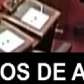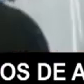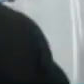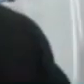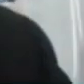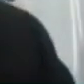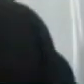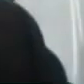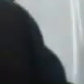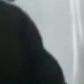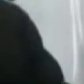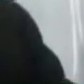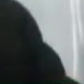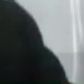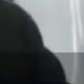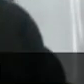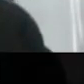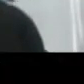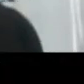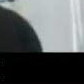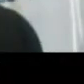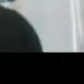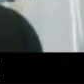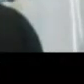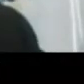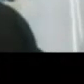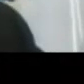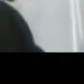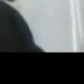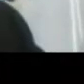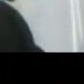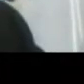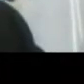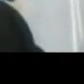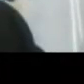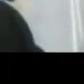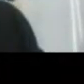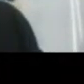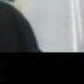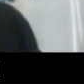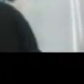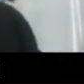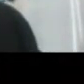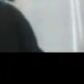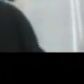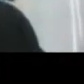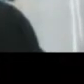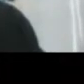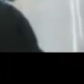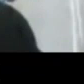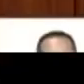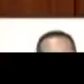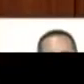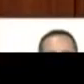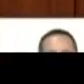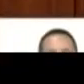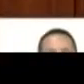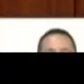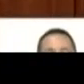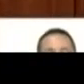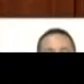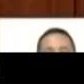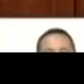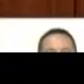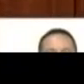el Congreso ha dado una salida con el tema de la liberación de los fondos de las AFPs y creo que esperamos que el Ejecutivo puede evaluar